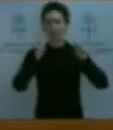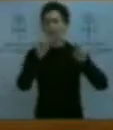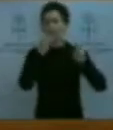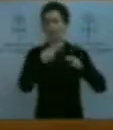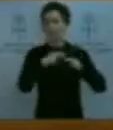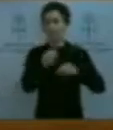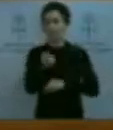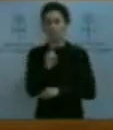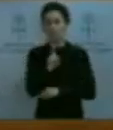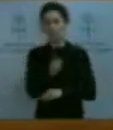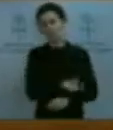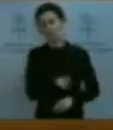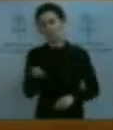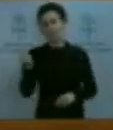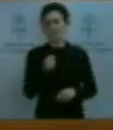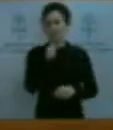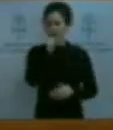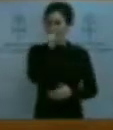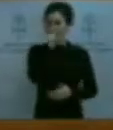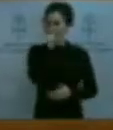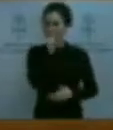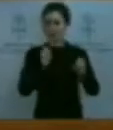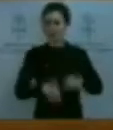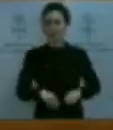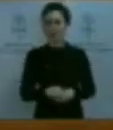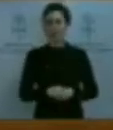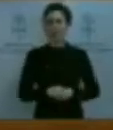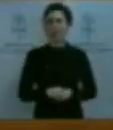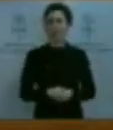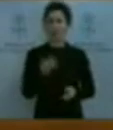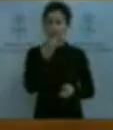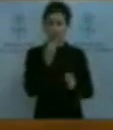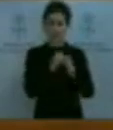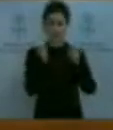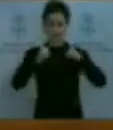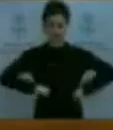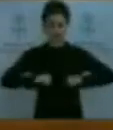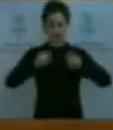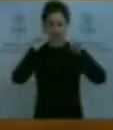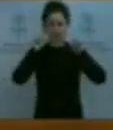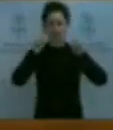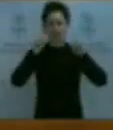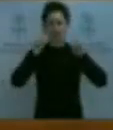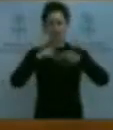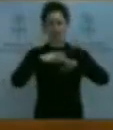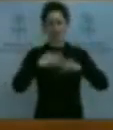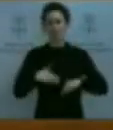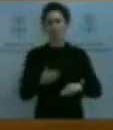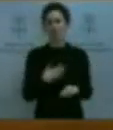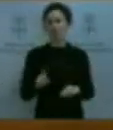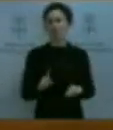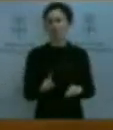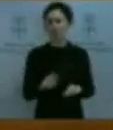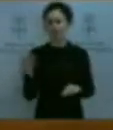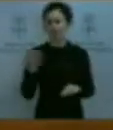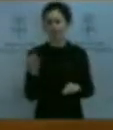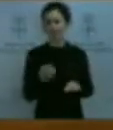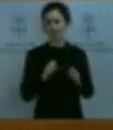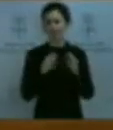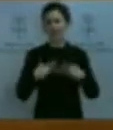los políticos que no favorezcan a la construcción de este pacto educativo deberían irse a su casa. Yo estoy de acuerdo con